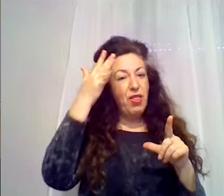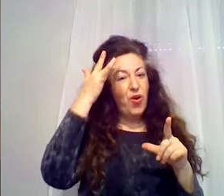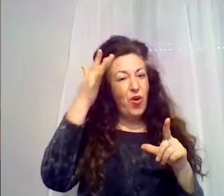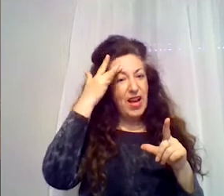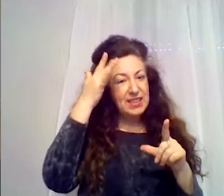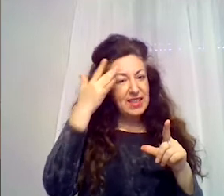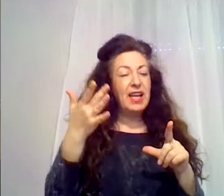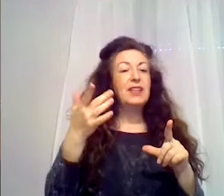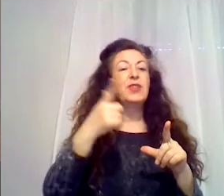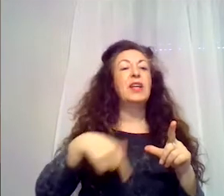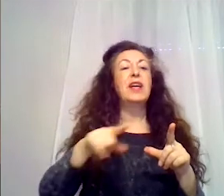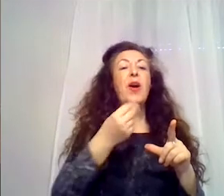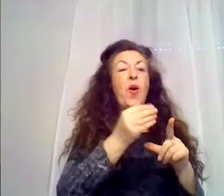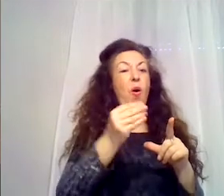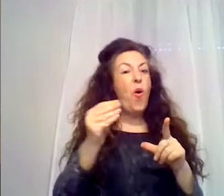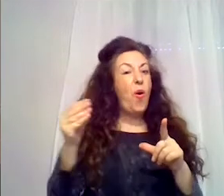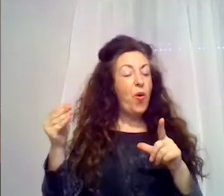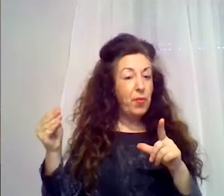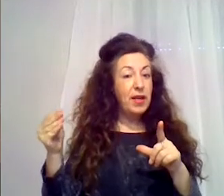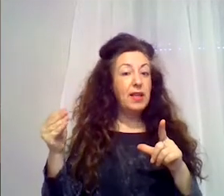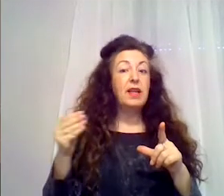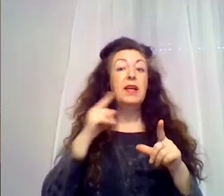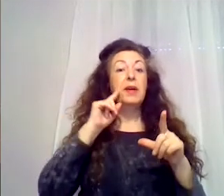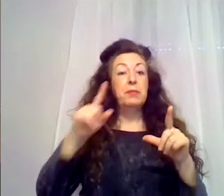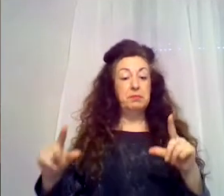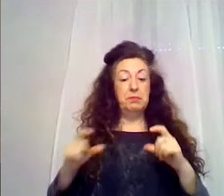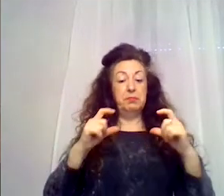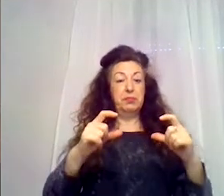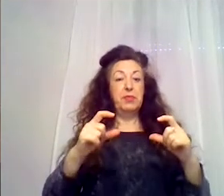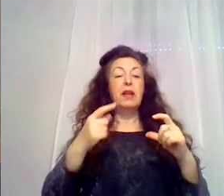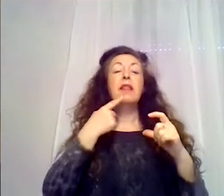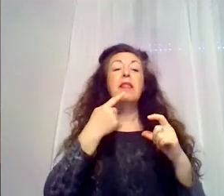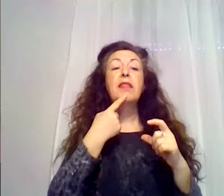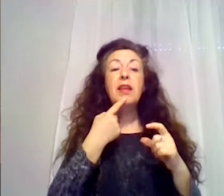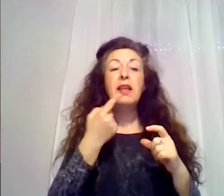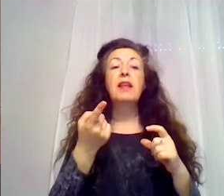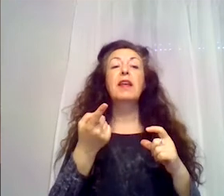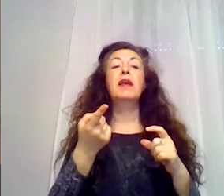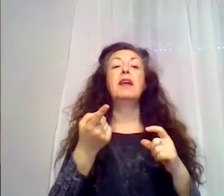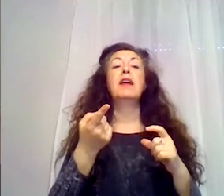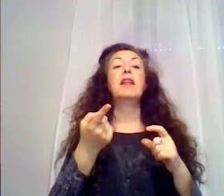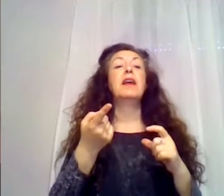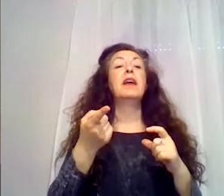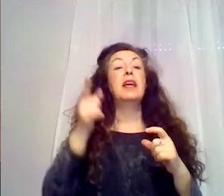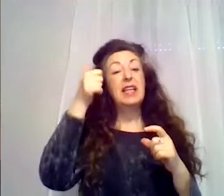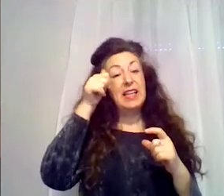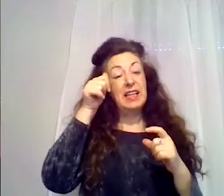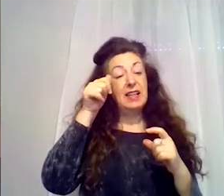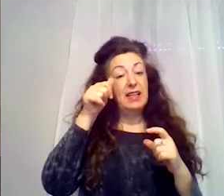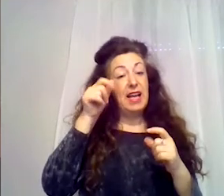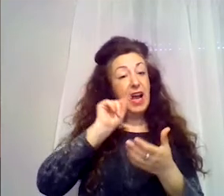tal fecha violó a una muchacha de 13 años y ponerlo no solo en el catálogo